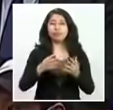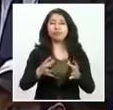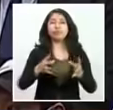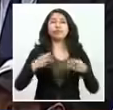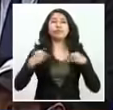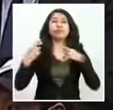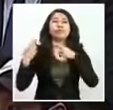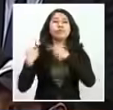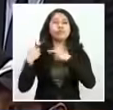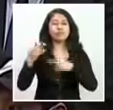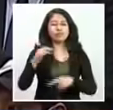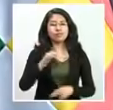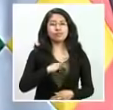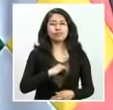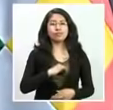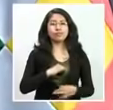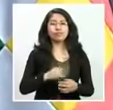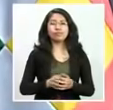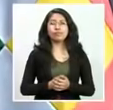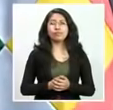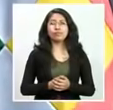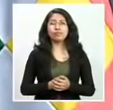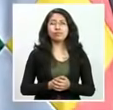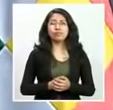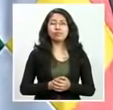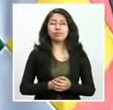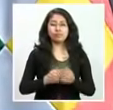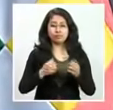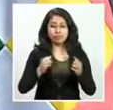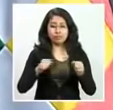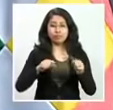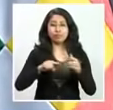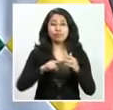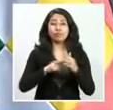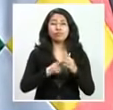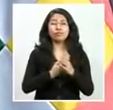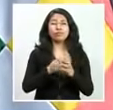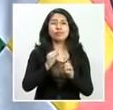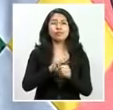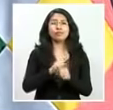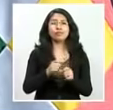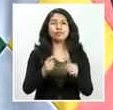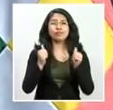sido honrado y ejerzo desde este momento.